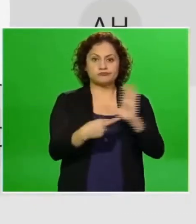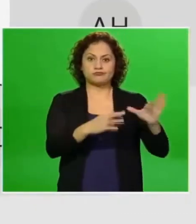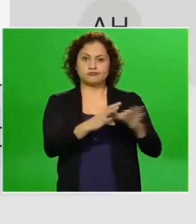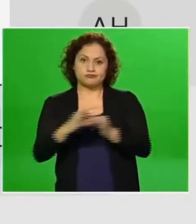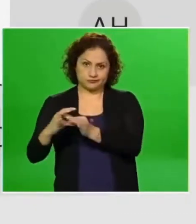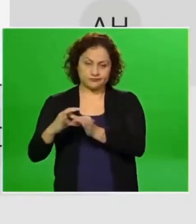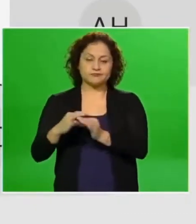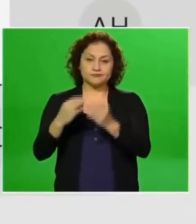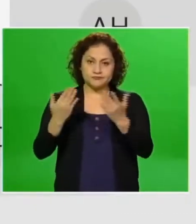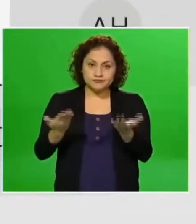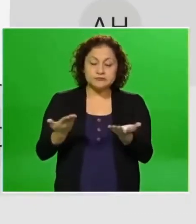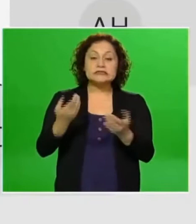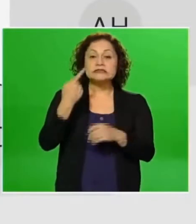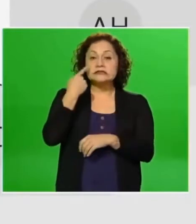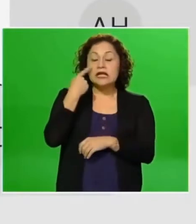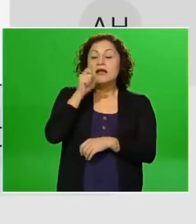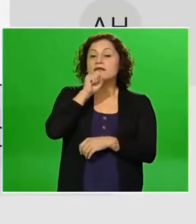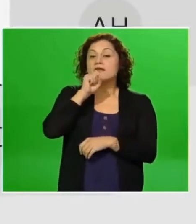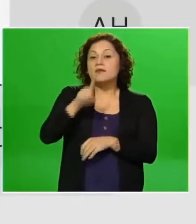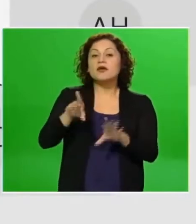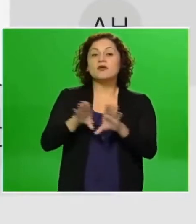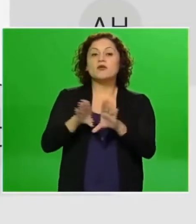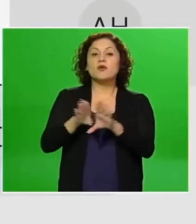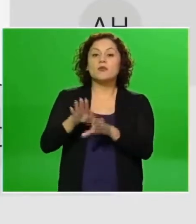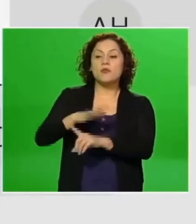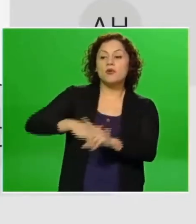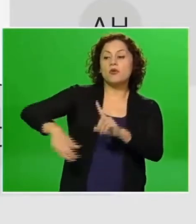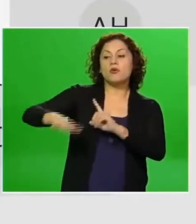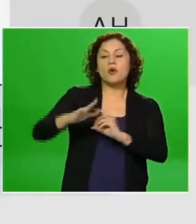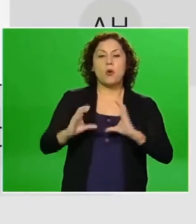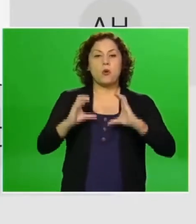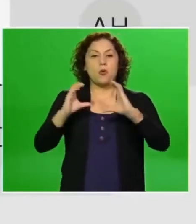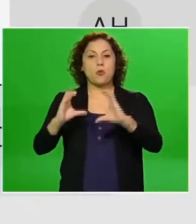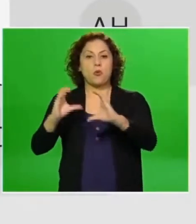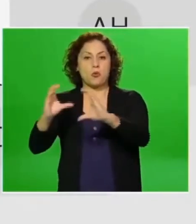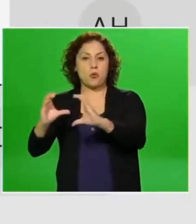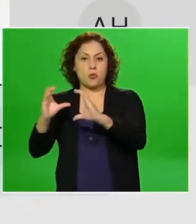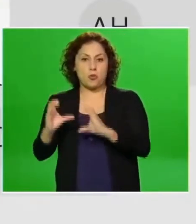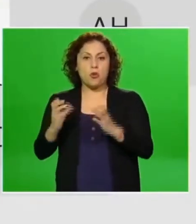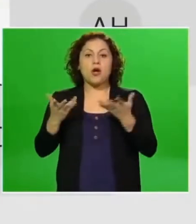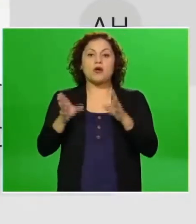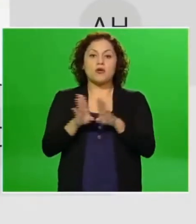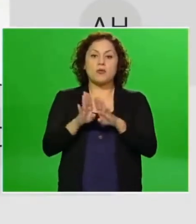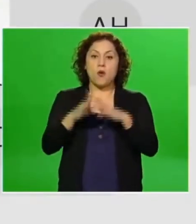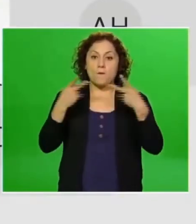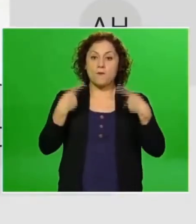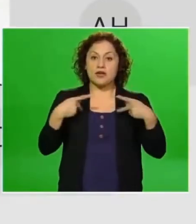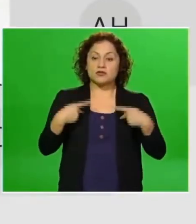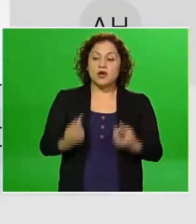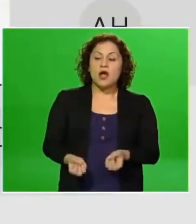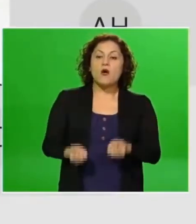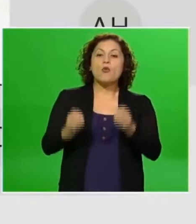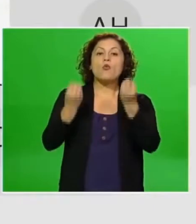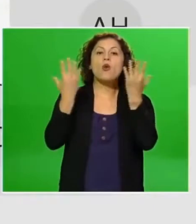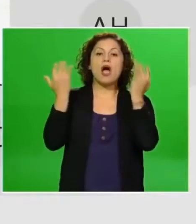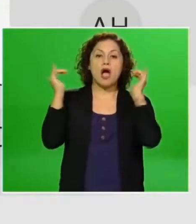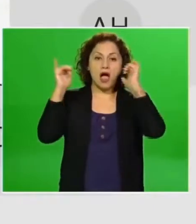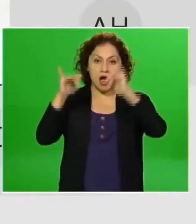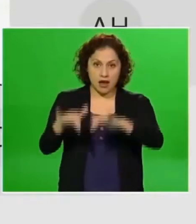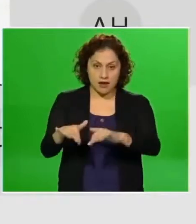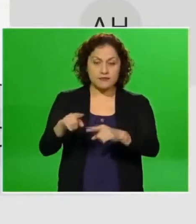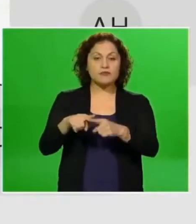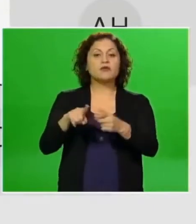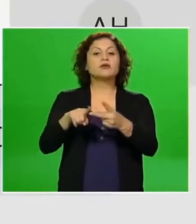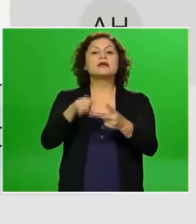llevarse a cabo en función precisamente de controlar, por un lado, los aforos, es decir, la cantidad de personas que ingresan a este tipo